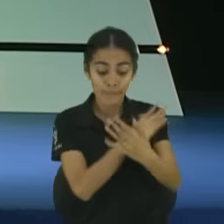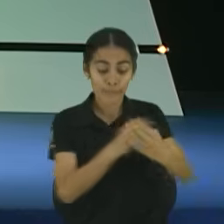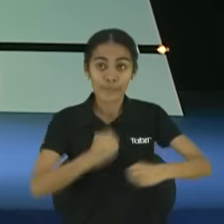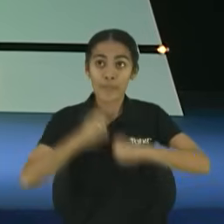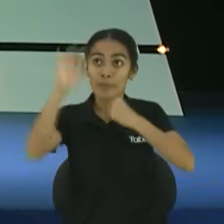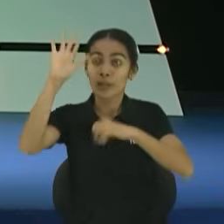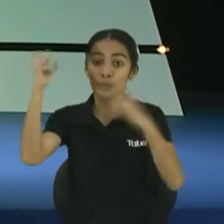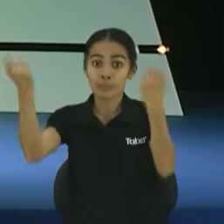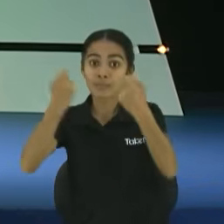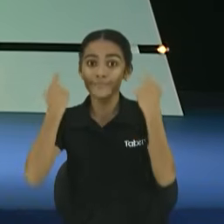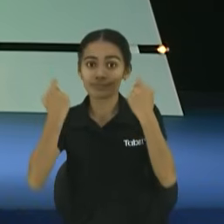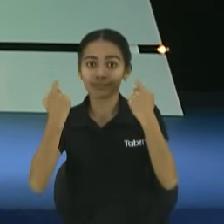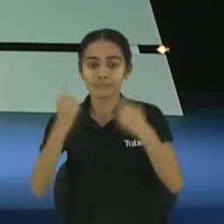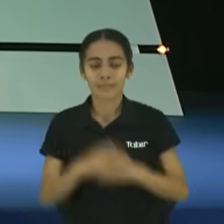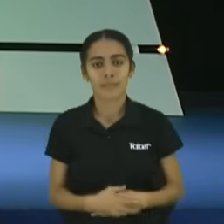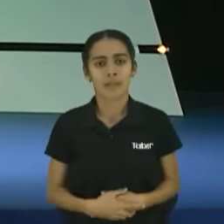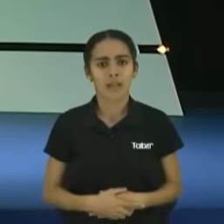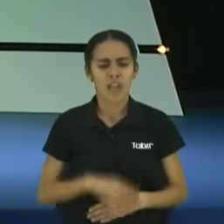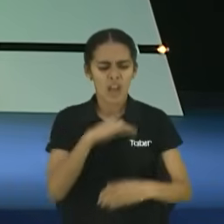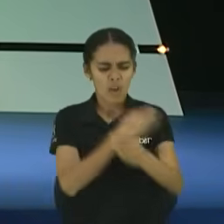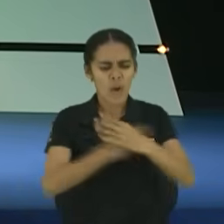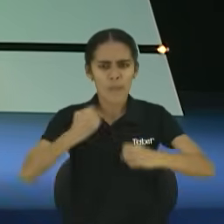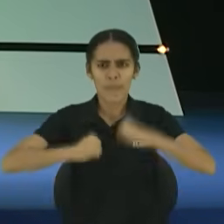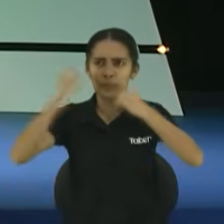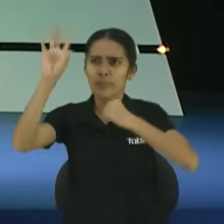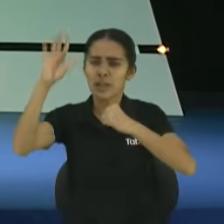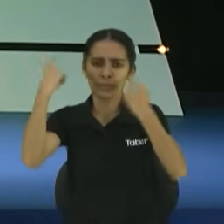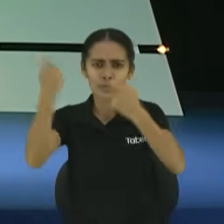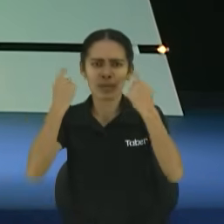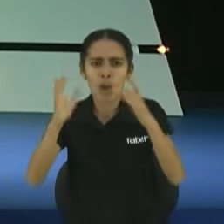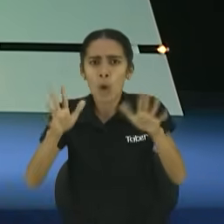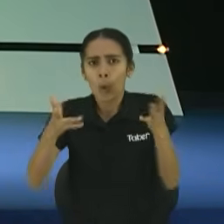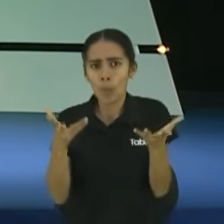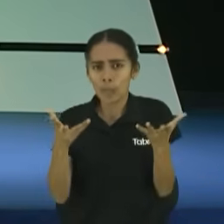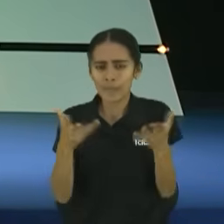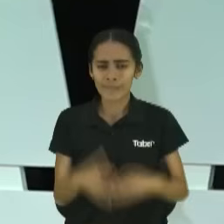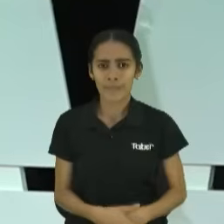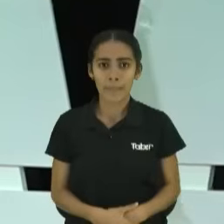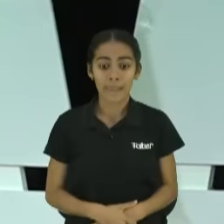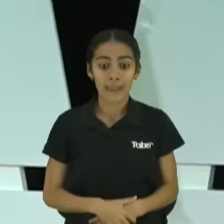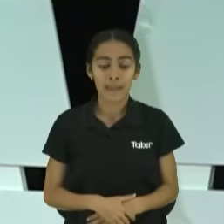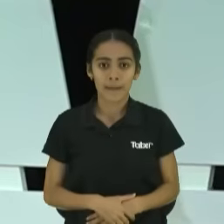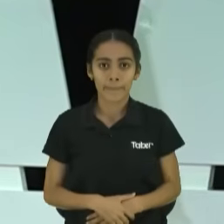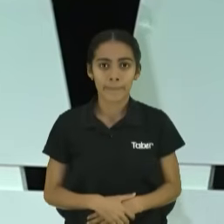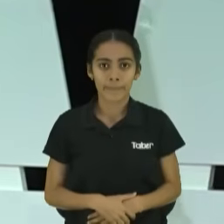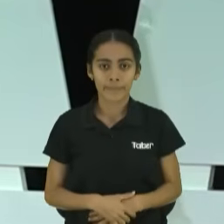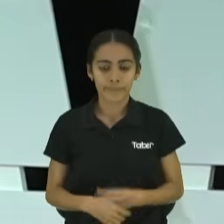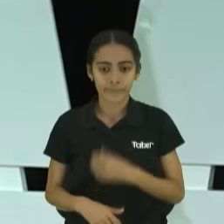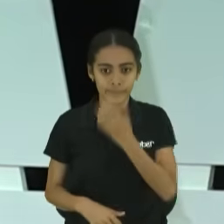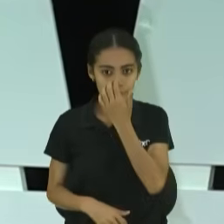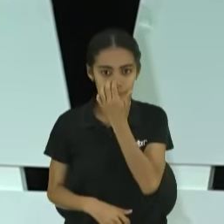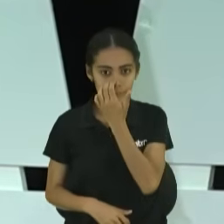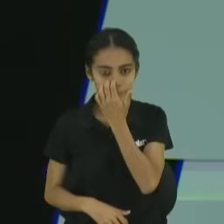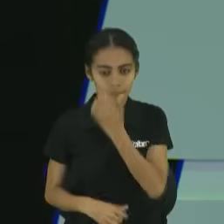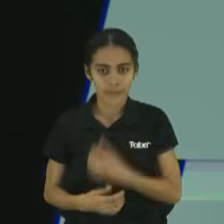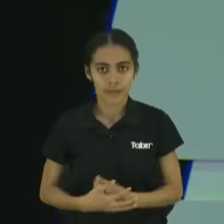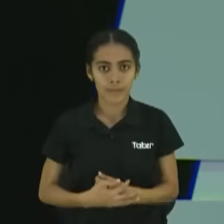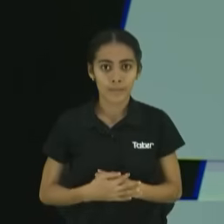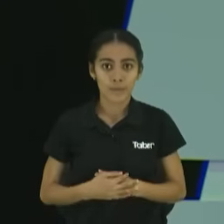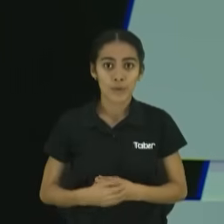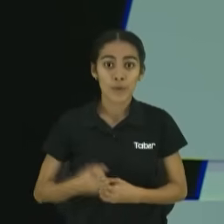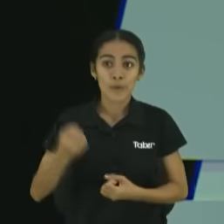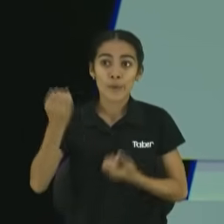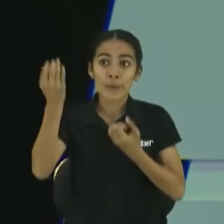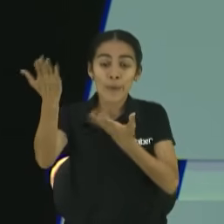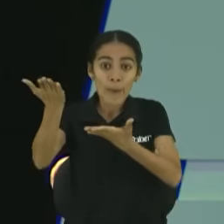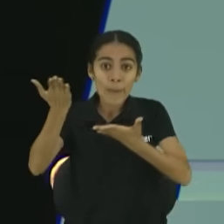Entremos en materia. ¿Cómo se empodera para la gloria? Te da la capacidad de anunciar las buenas